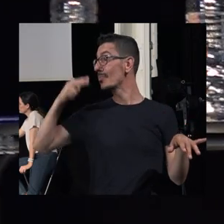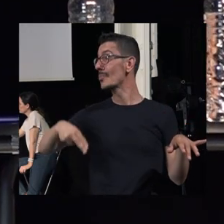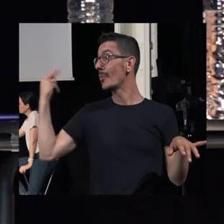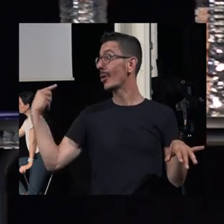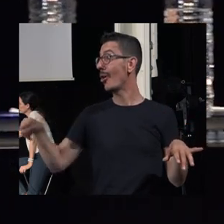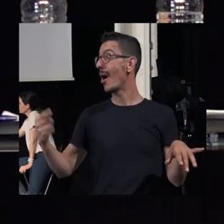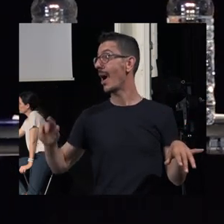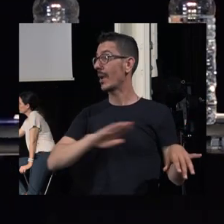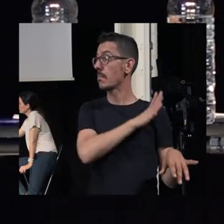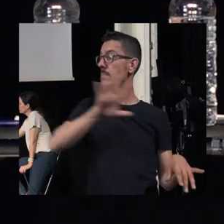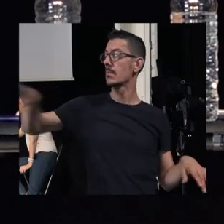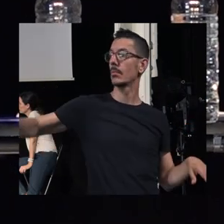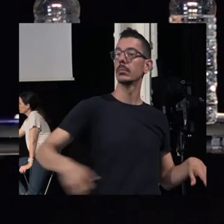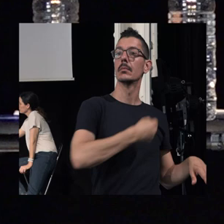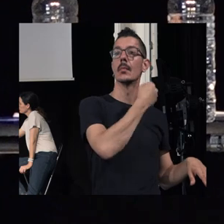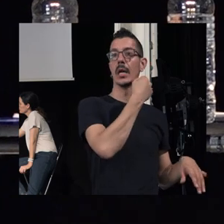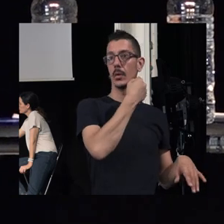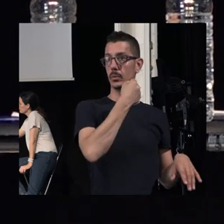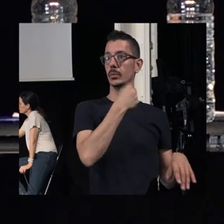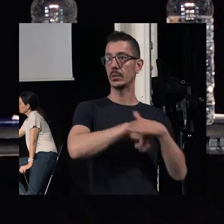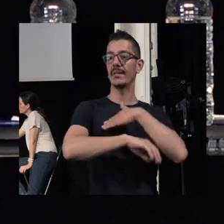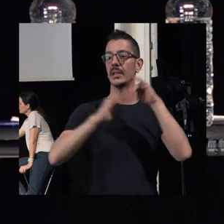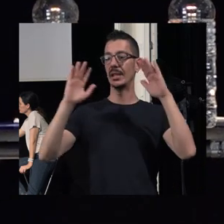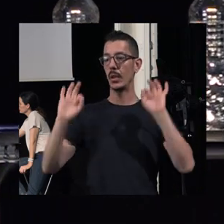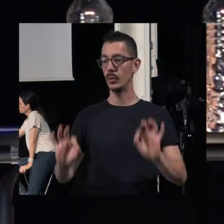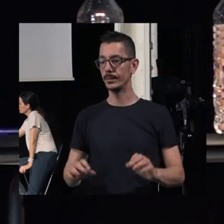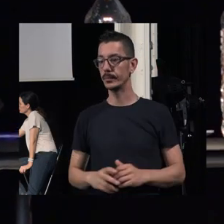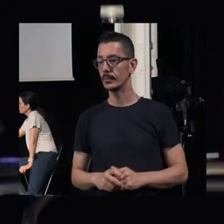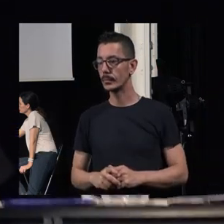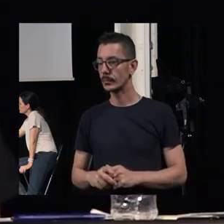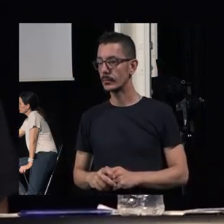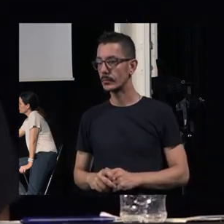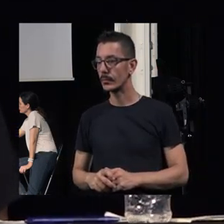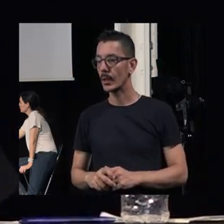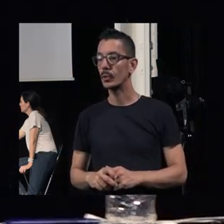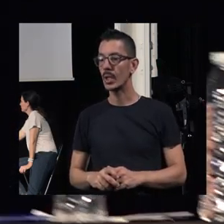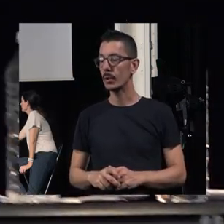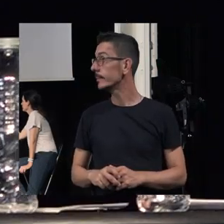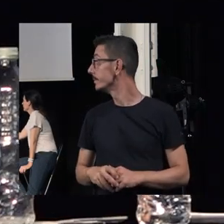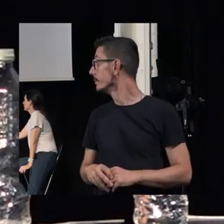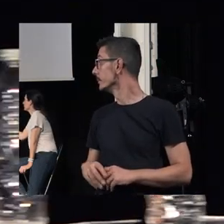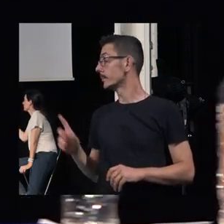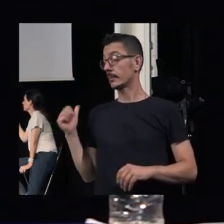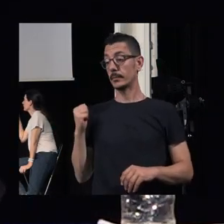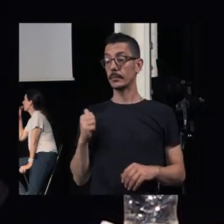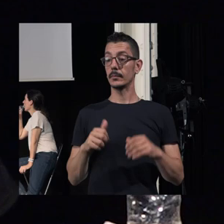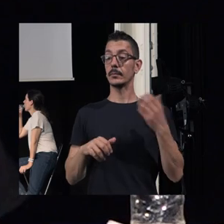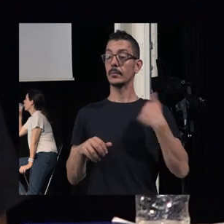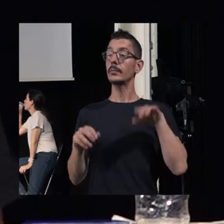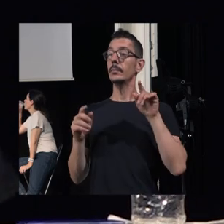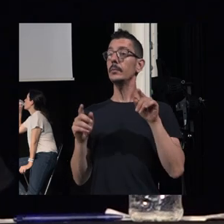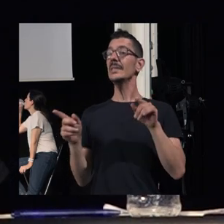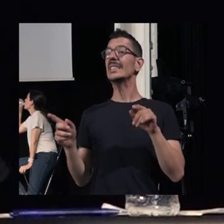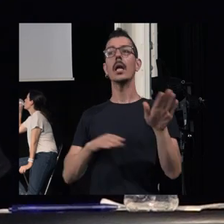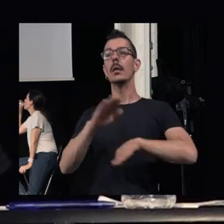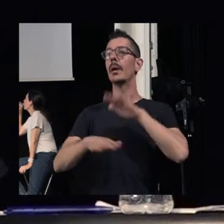en el conjunto del Estado. Entonces, yo creo que sería el primer paso a dar una educación